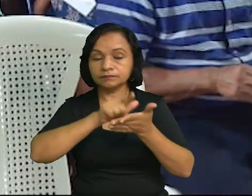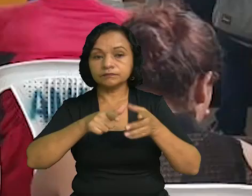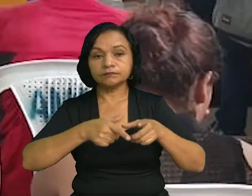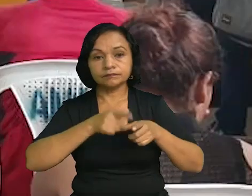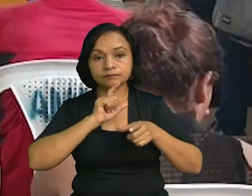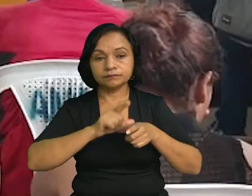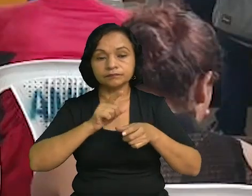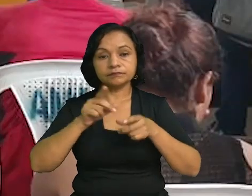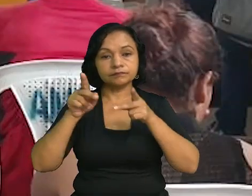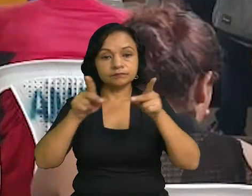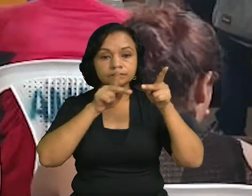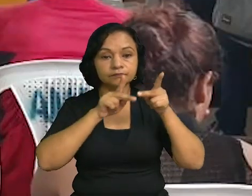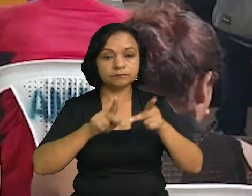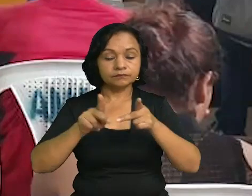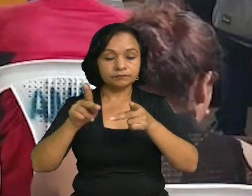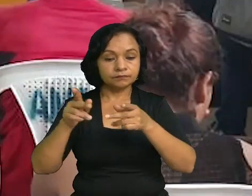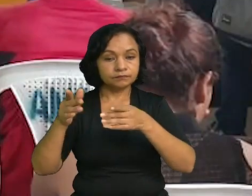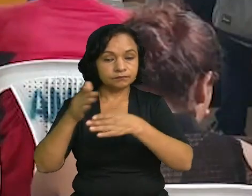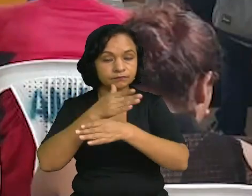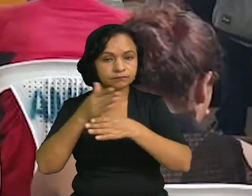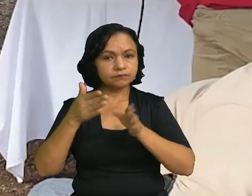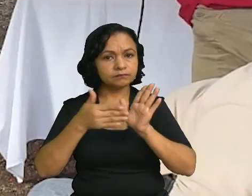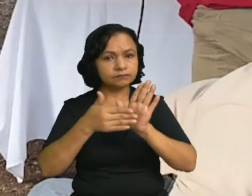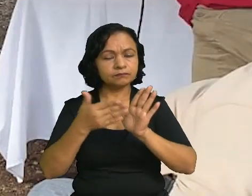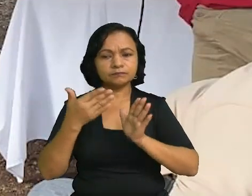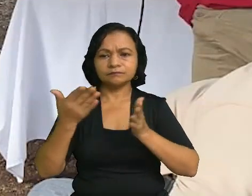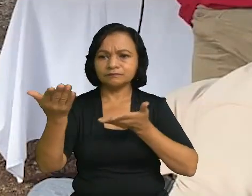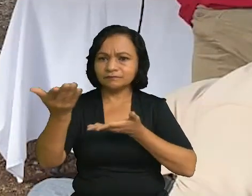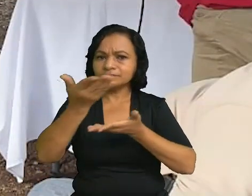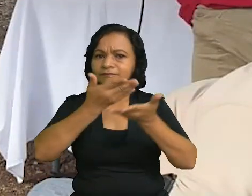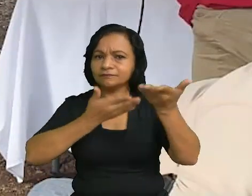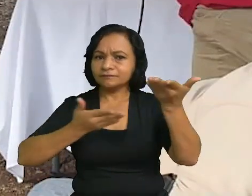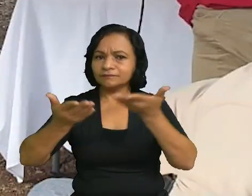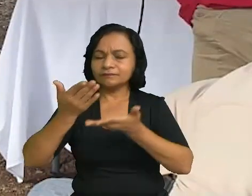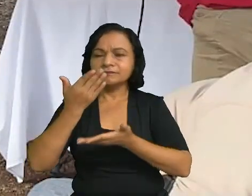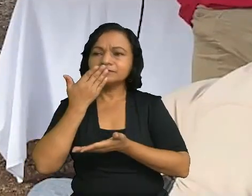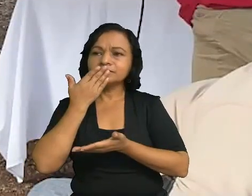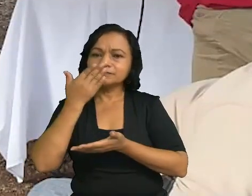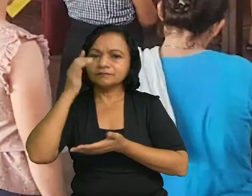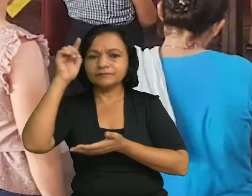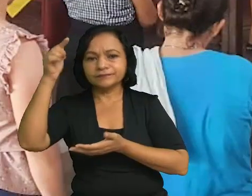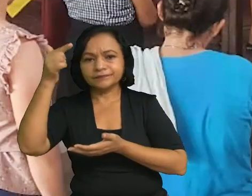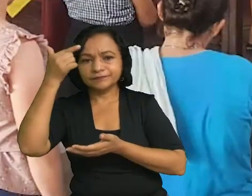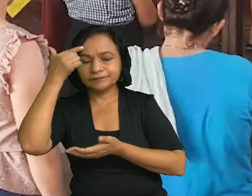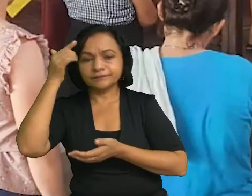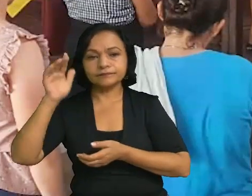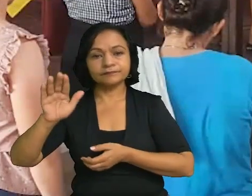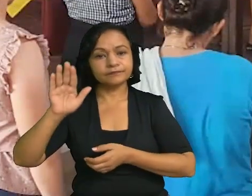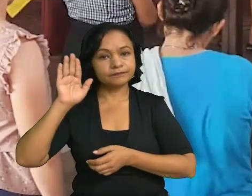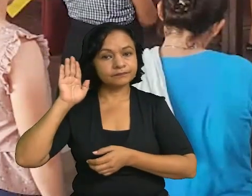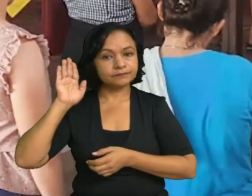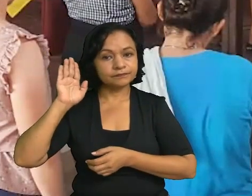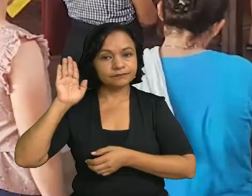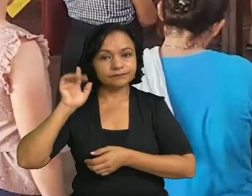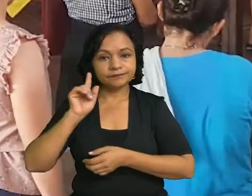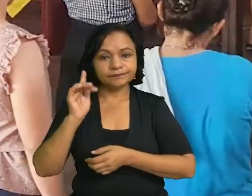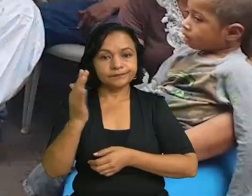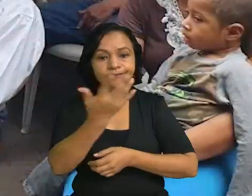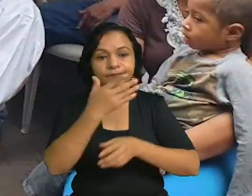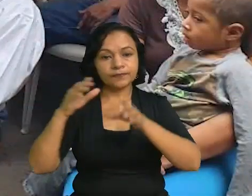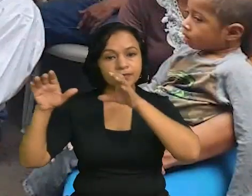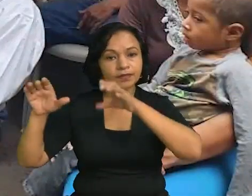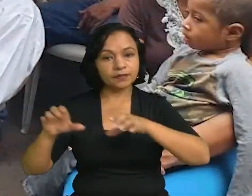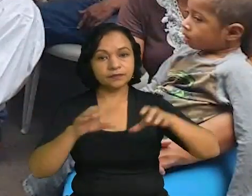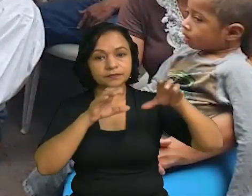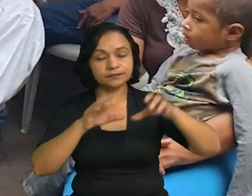los protagonistas de estas comunidades mostraron mucha confianza en nuestro buen gobierno comprometiéndose con todas las actividades en